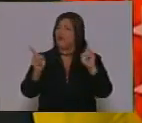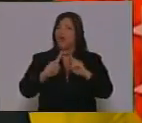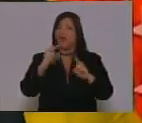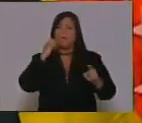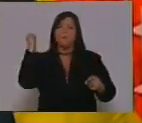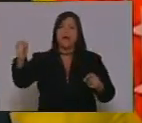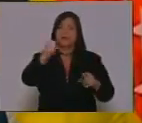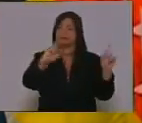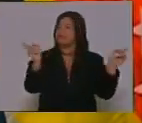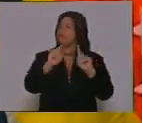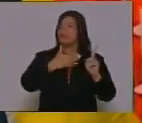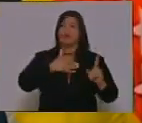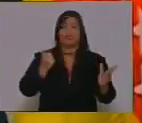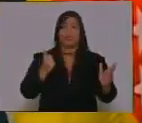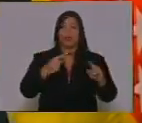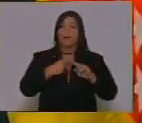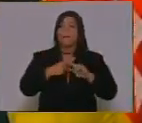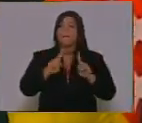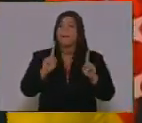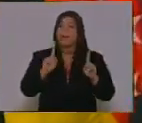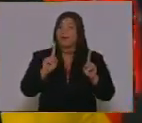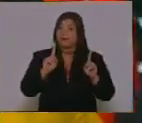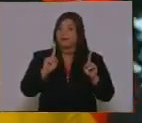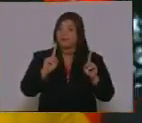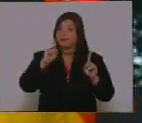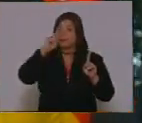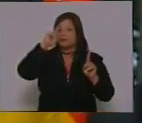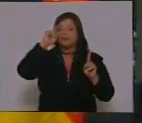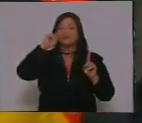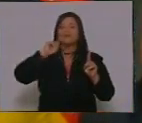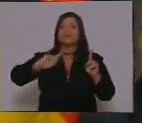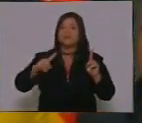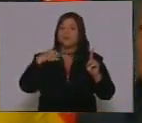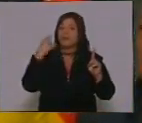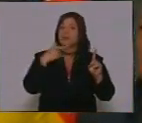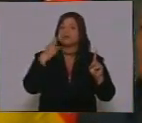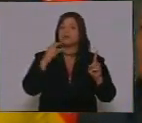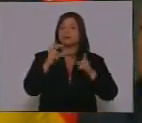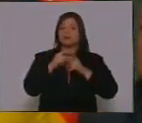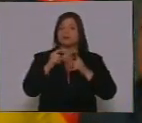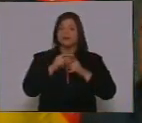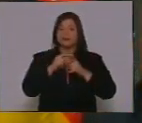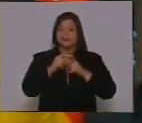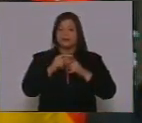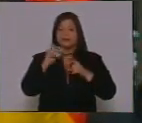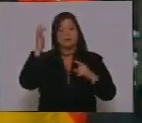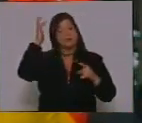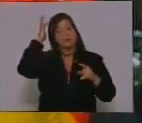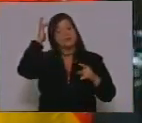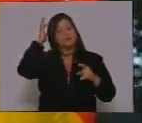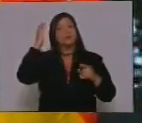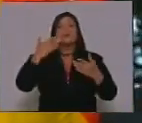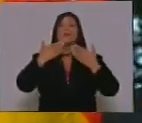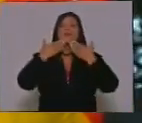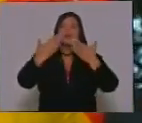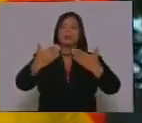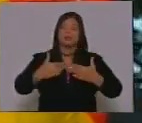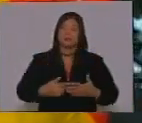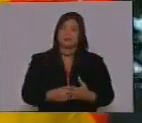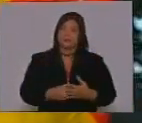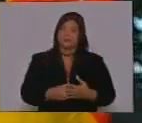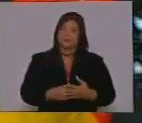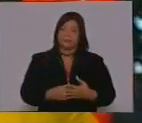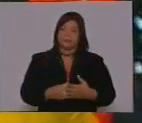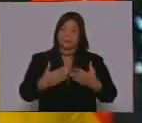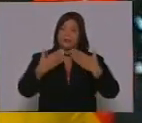piel. Pero lo que quería con esta narrativa era darle las gracias, porque